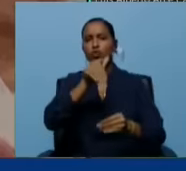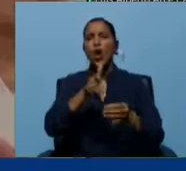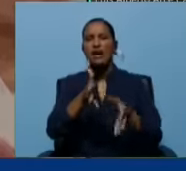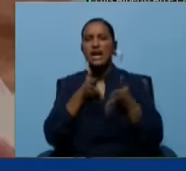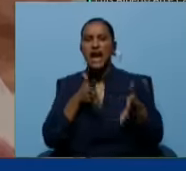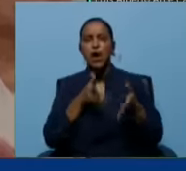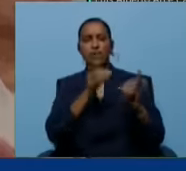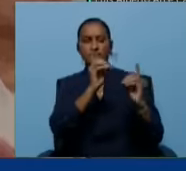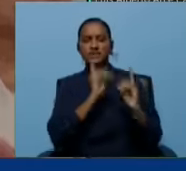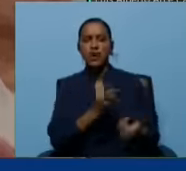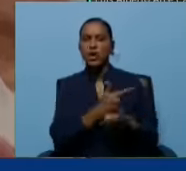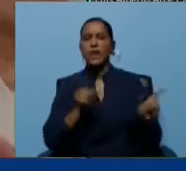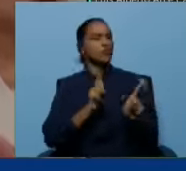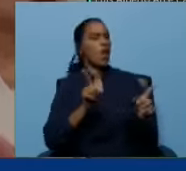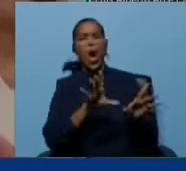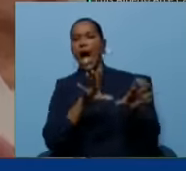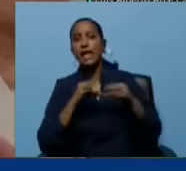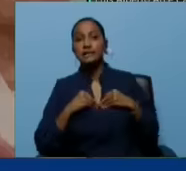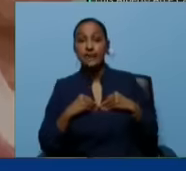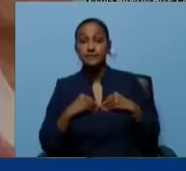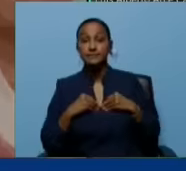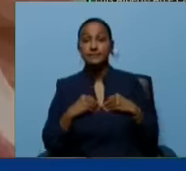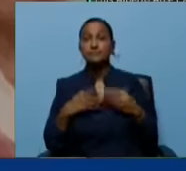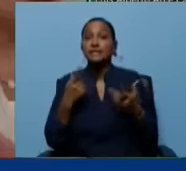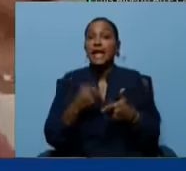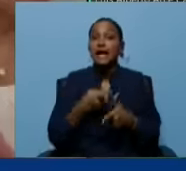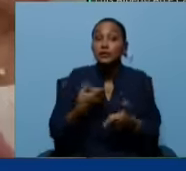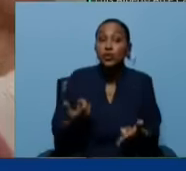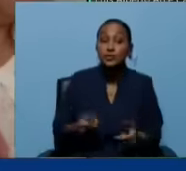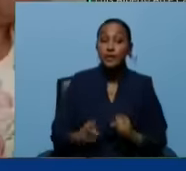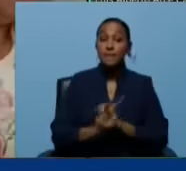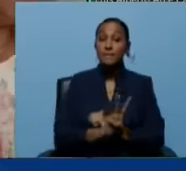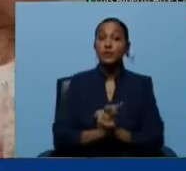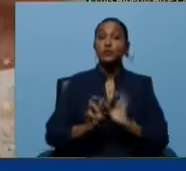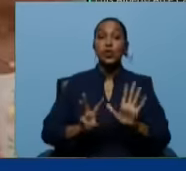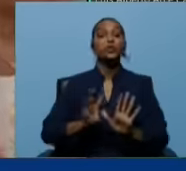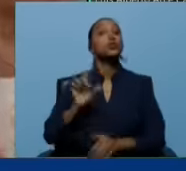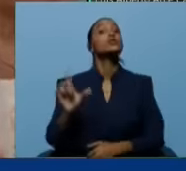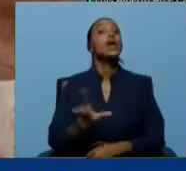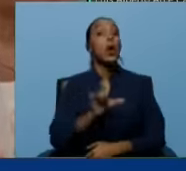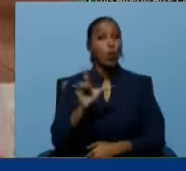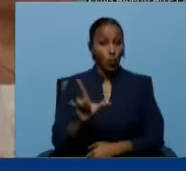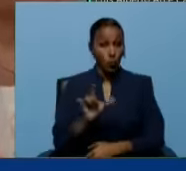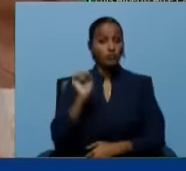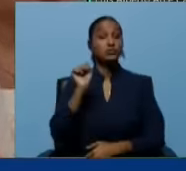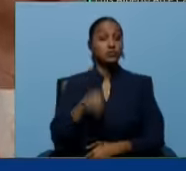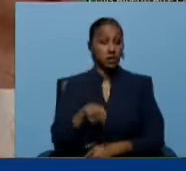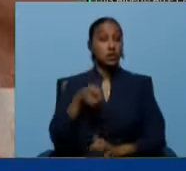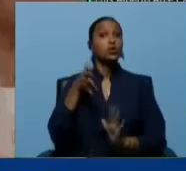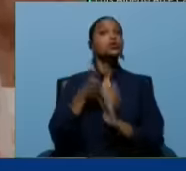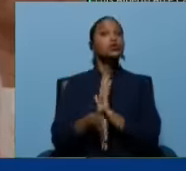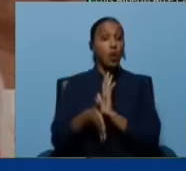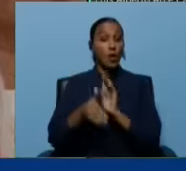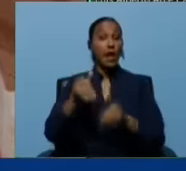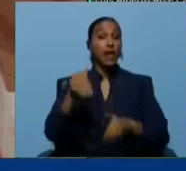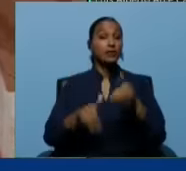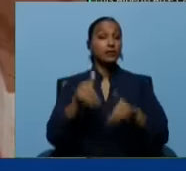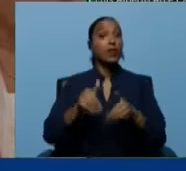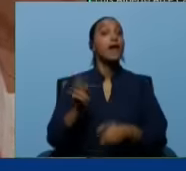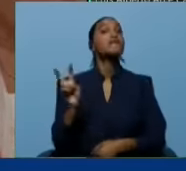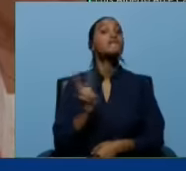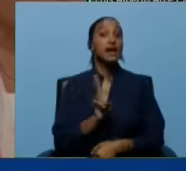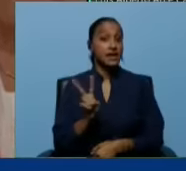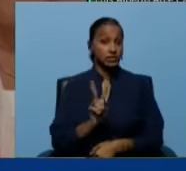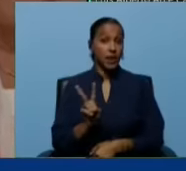El 28 de julio hubo elecciones en Venezuela y un resultado que ha sido reconocido por otros